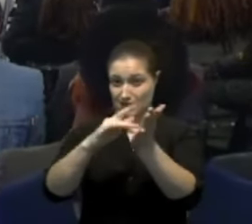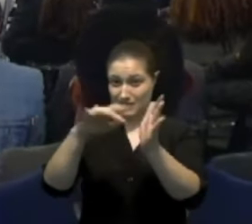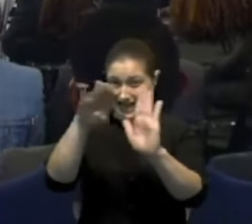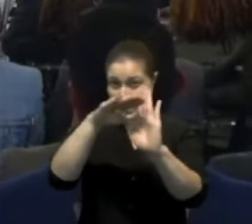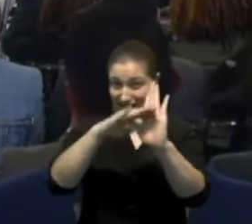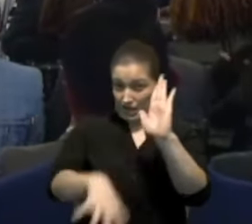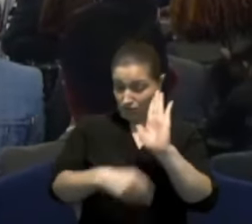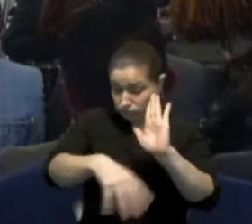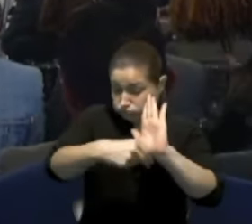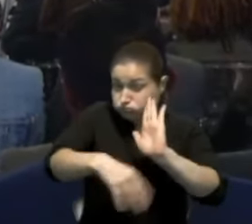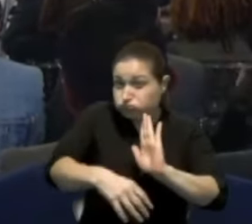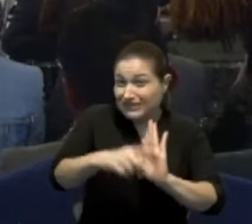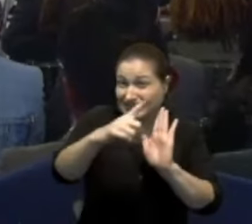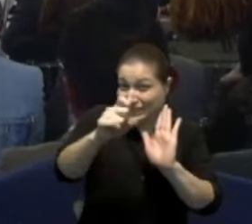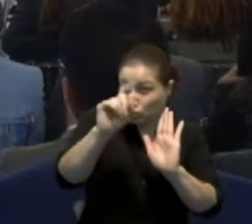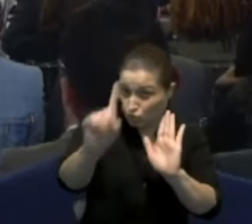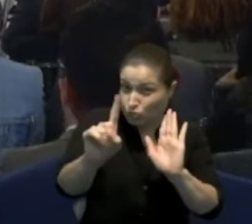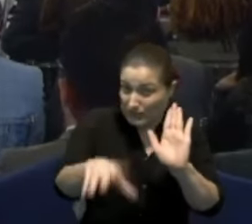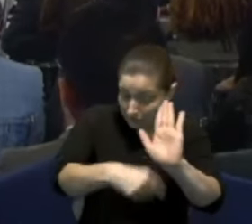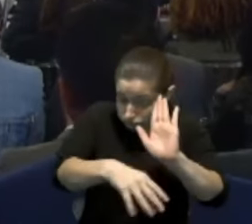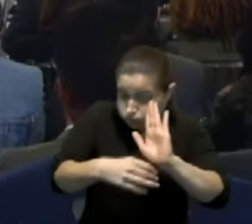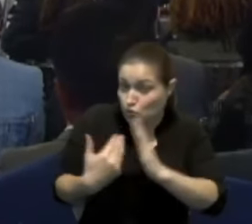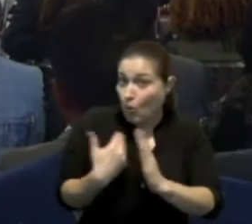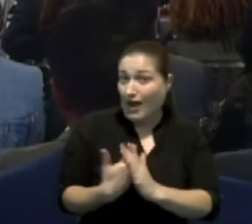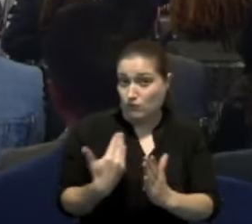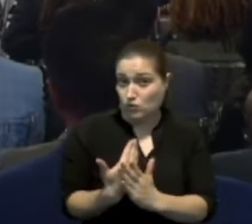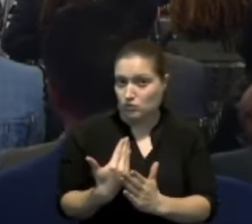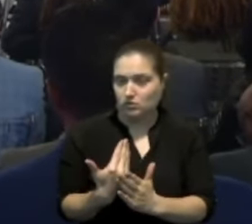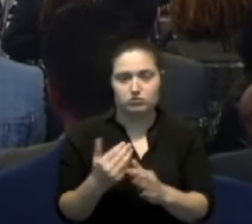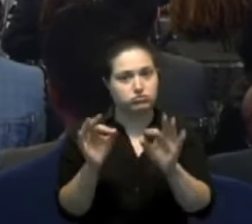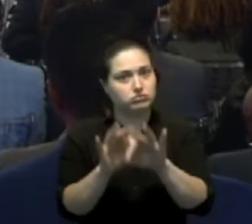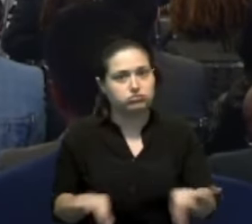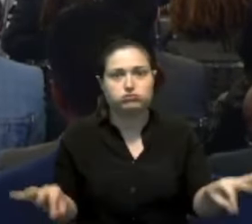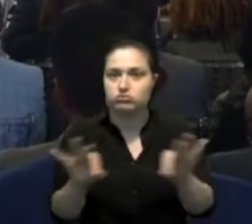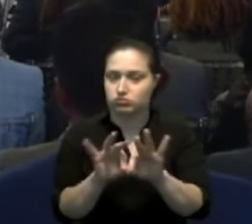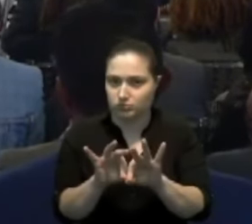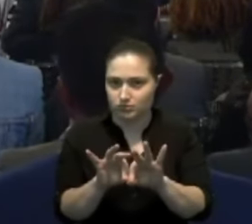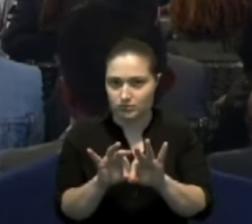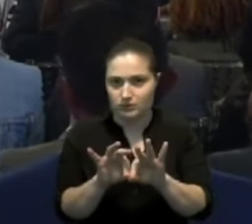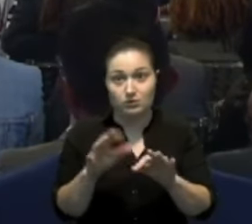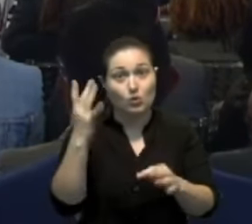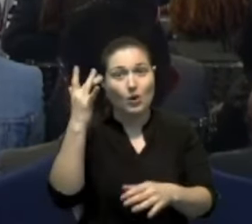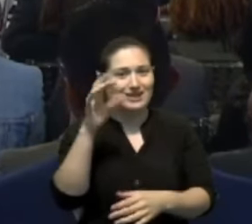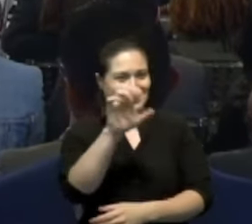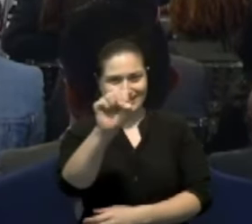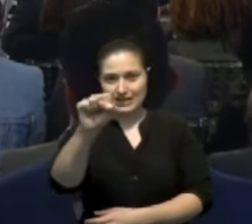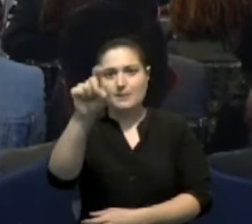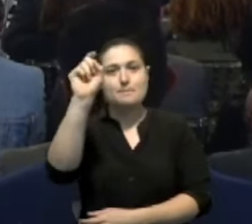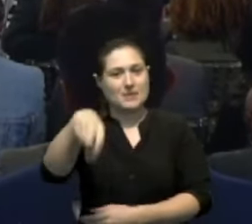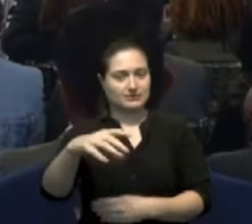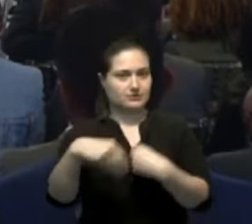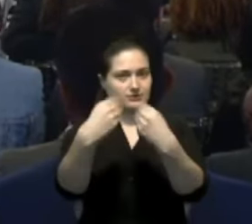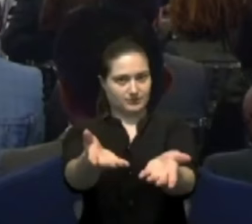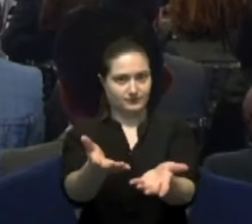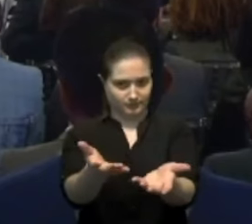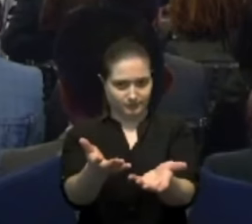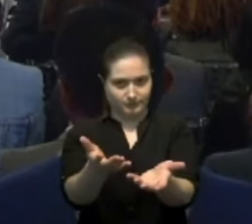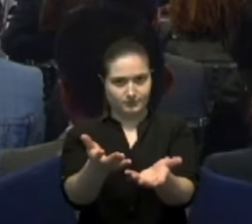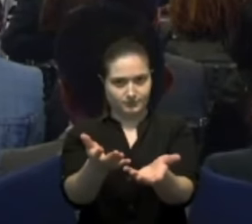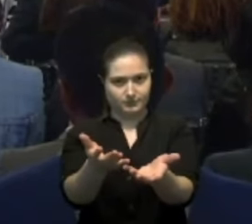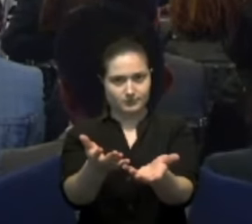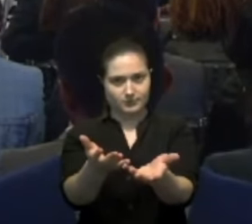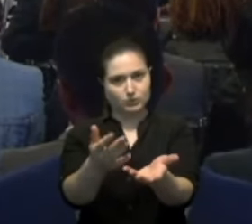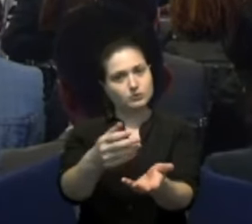esenciales que no estaban anteriormente es esencial porque ya la seguridad tiene que cubrirlo obligatoriamente son medicamentos que no estaban